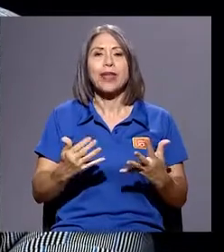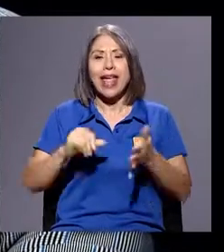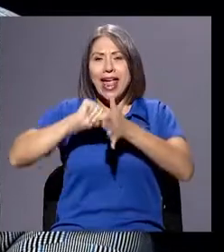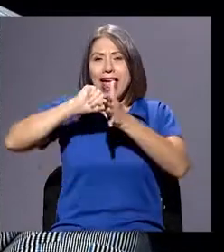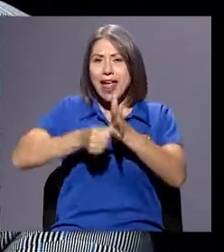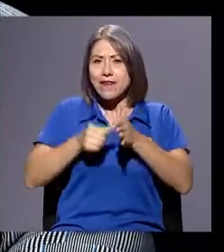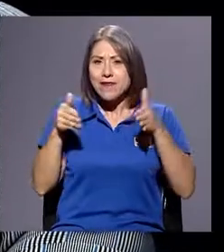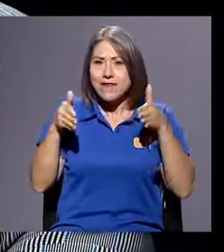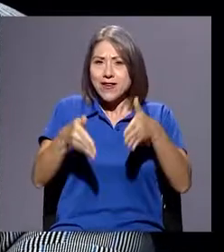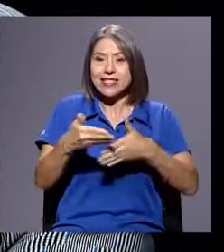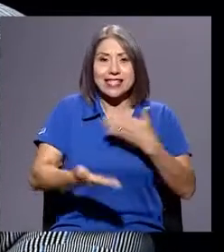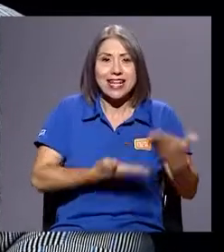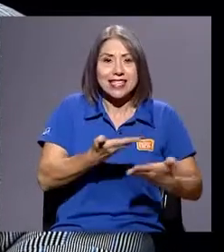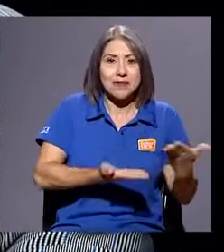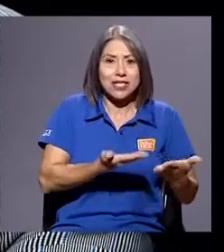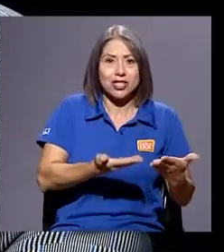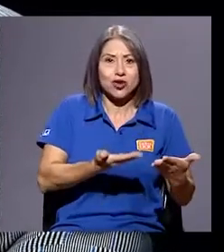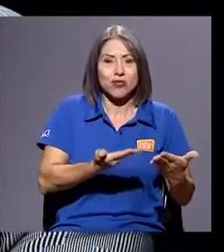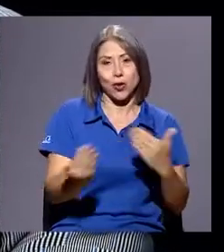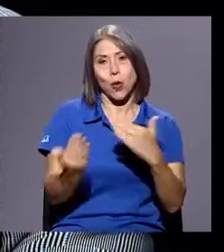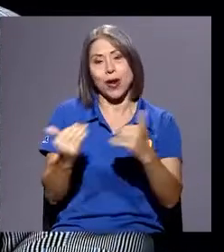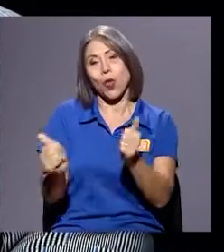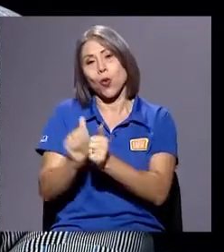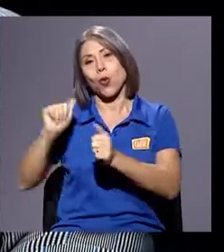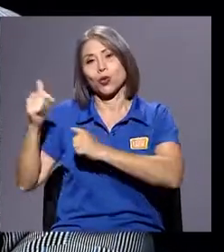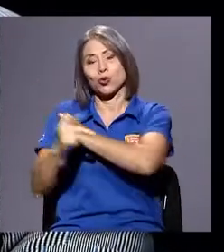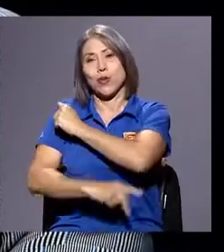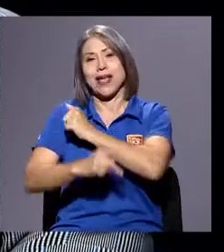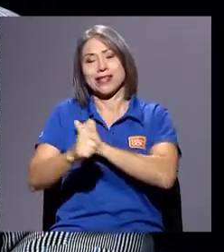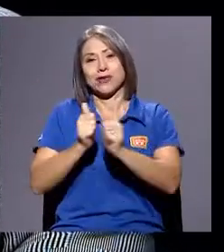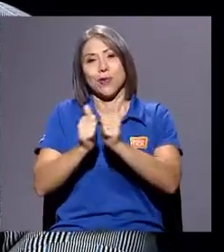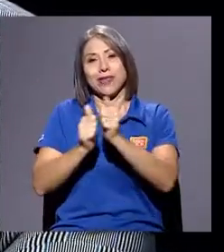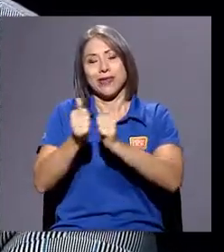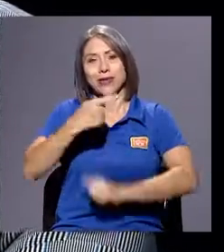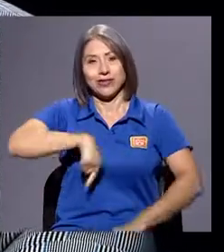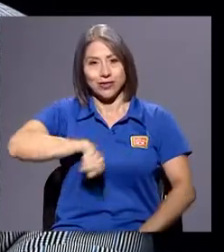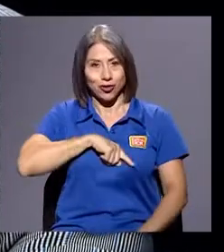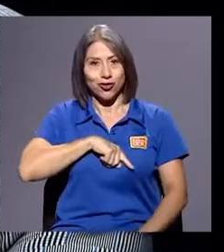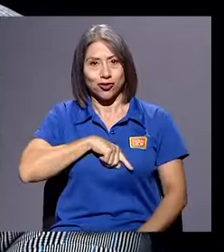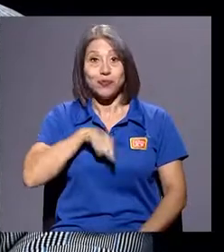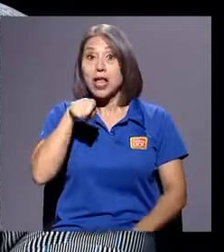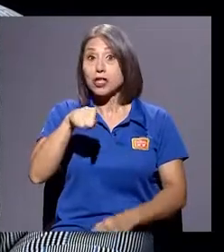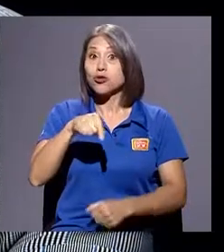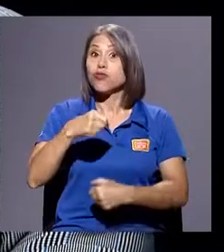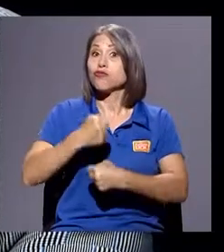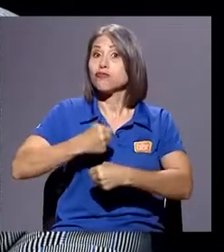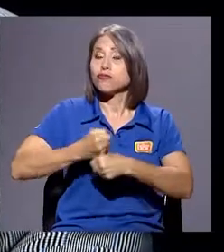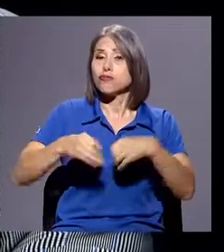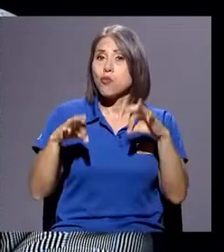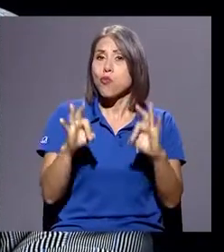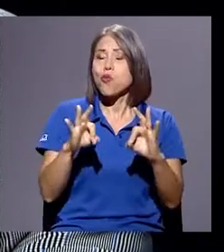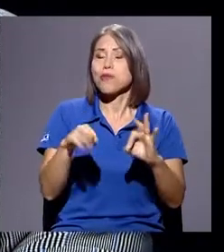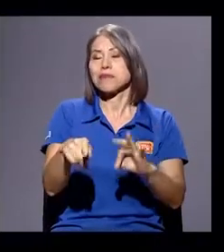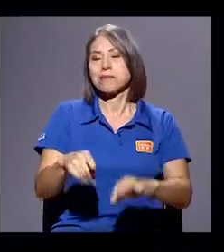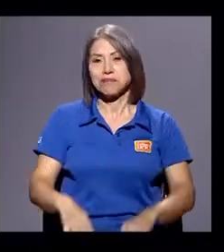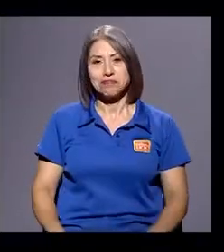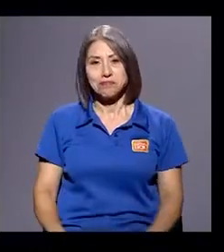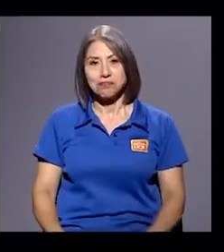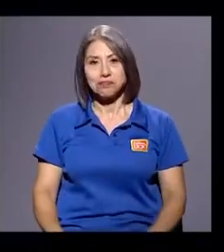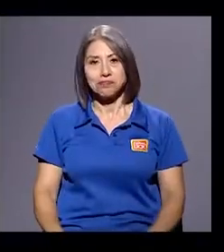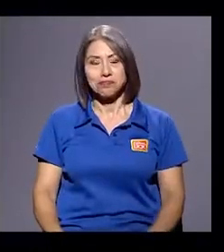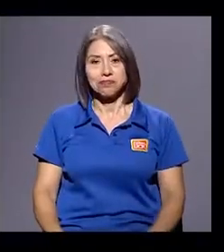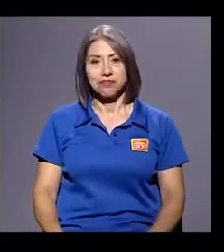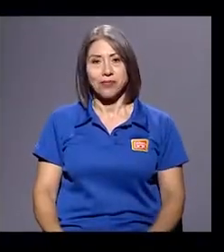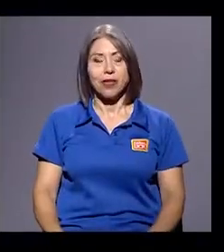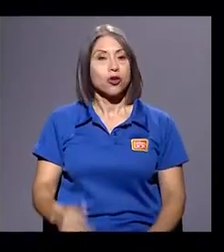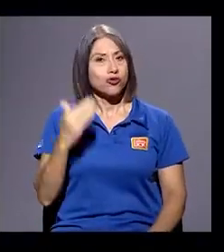énfasis en el servicio que en el resto de los países competidores de nosotros. Y eso lo hemos hecho muy bien, realmente ese posicionamiento.